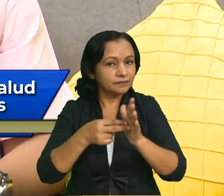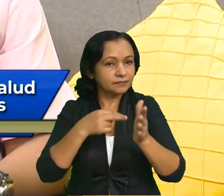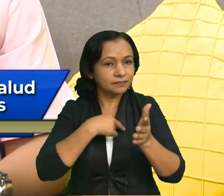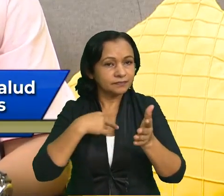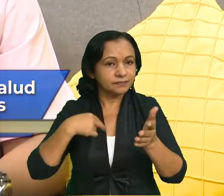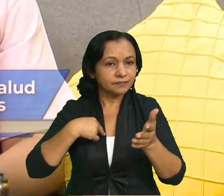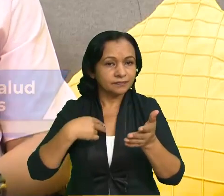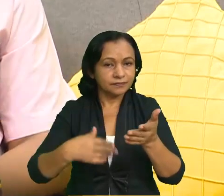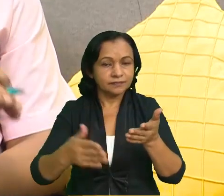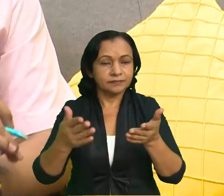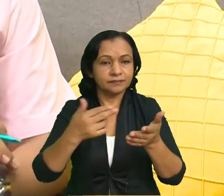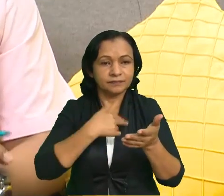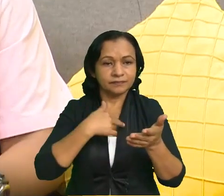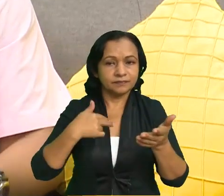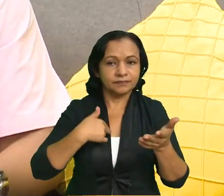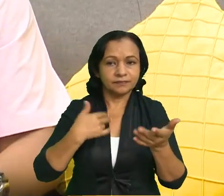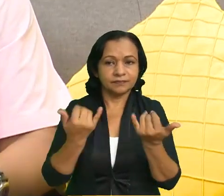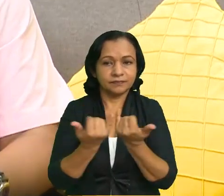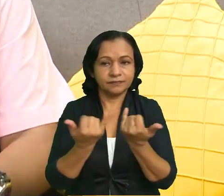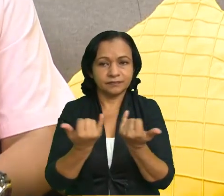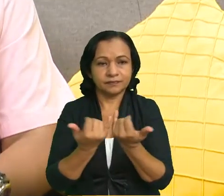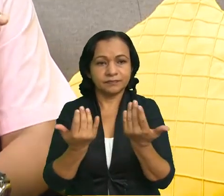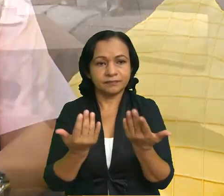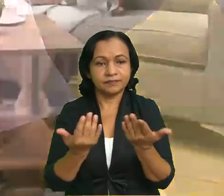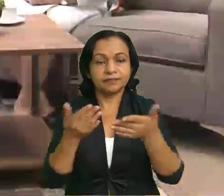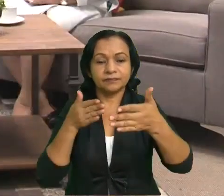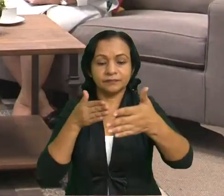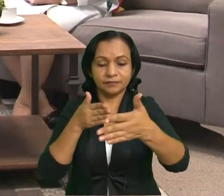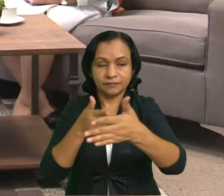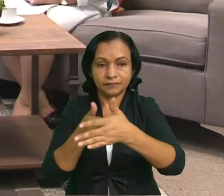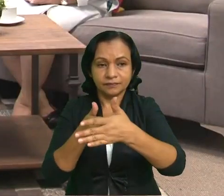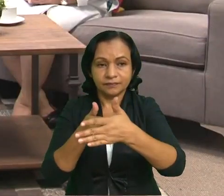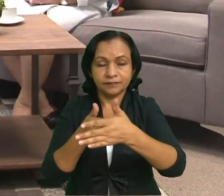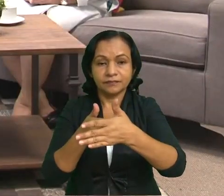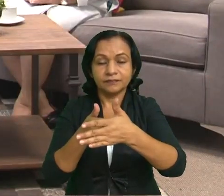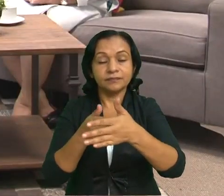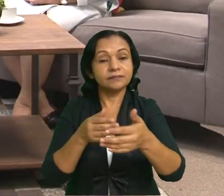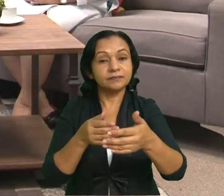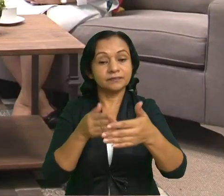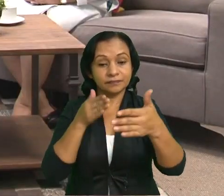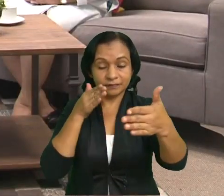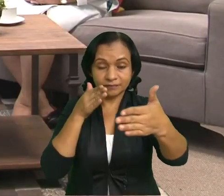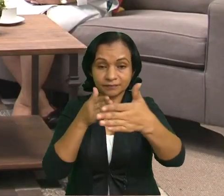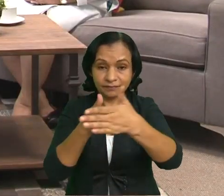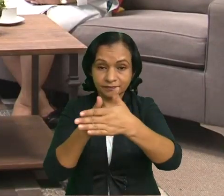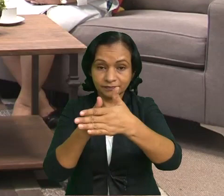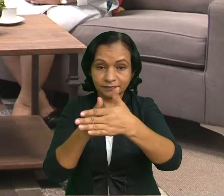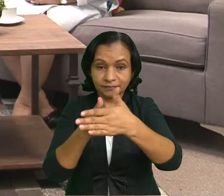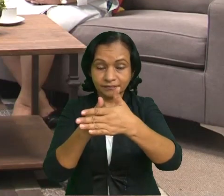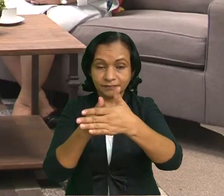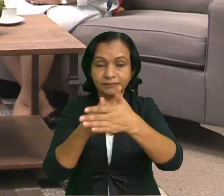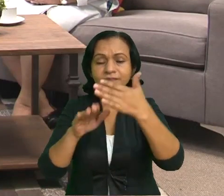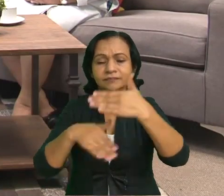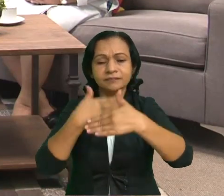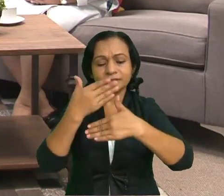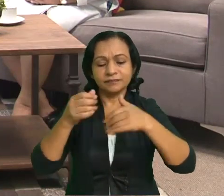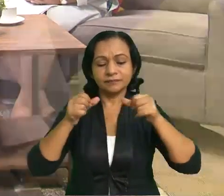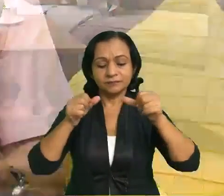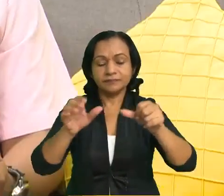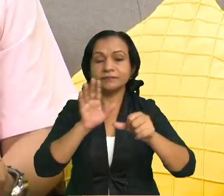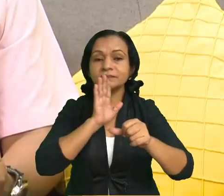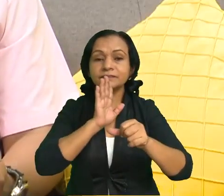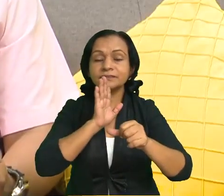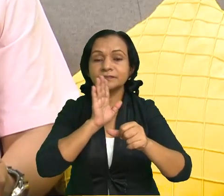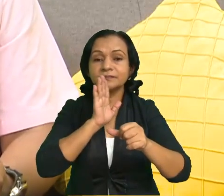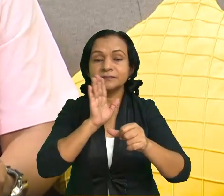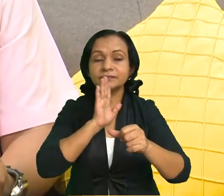a relajarse las medidas de salud pero que solamente claro que si tenemos que hacer una pausa compañera pero al volver quisiera que continuaremos